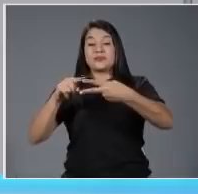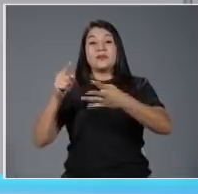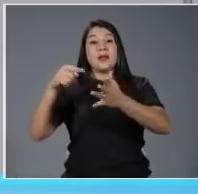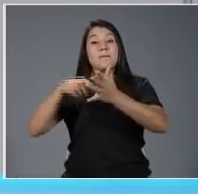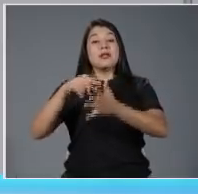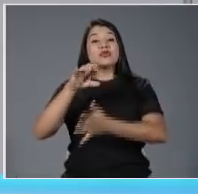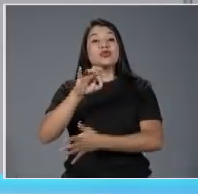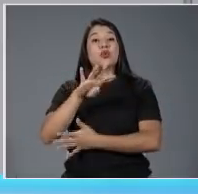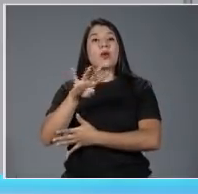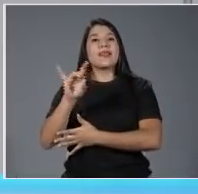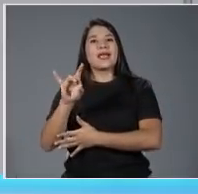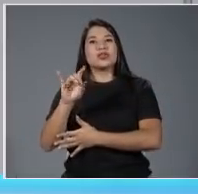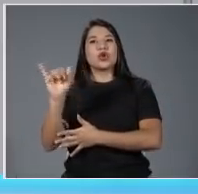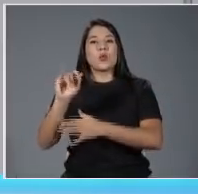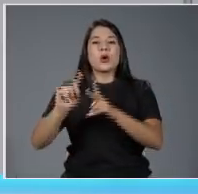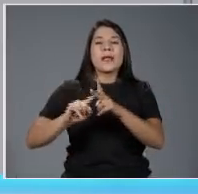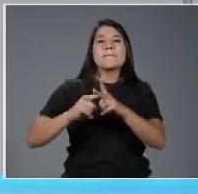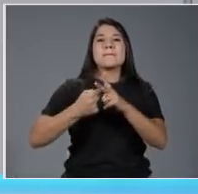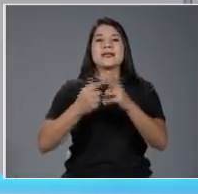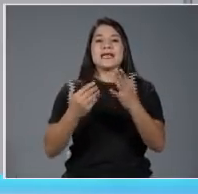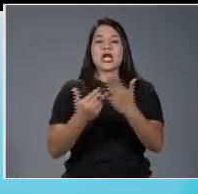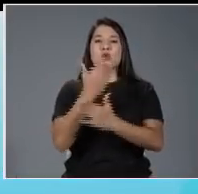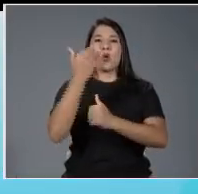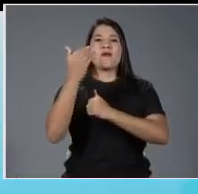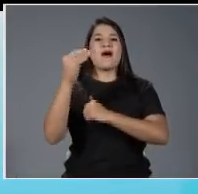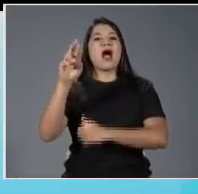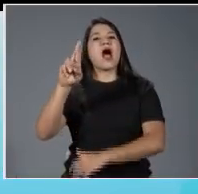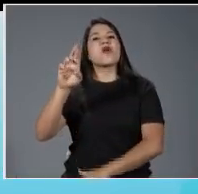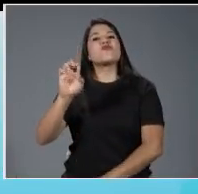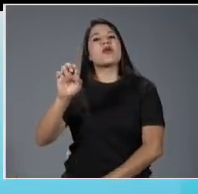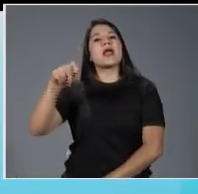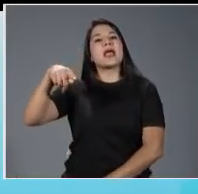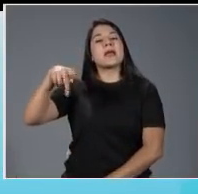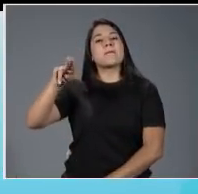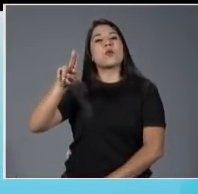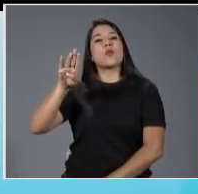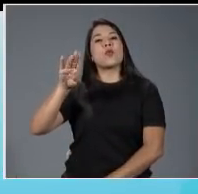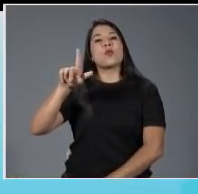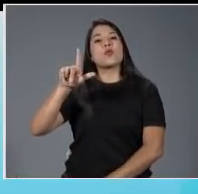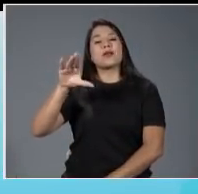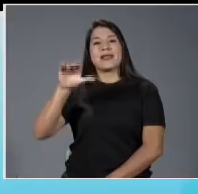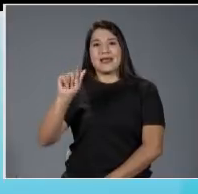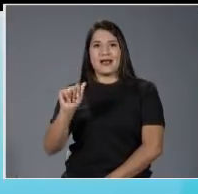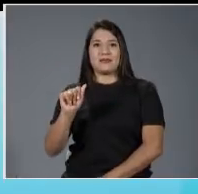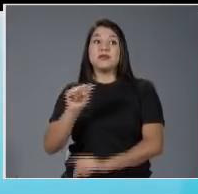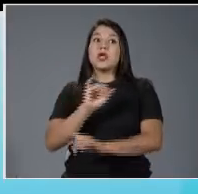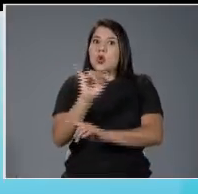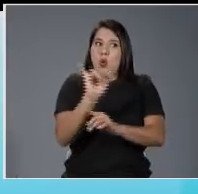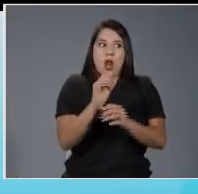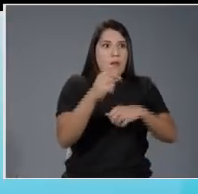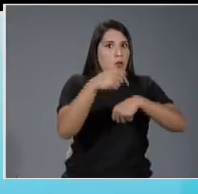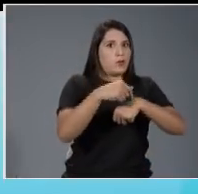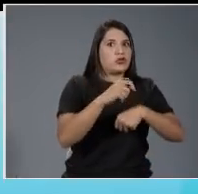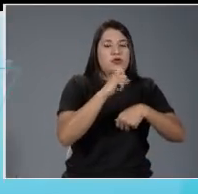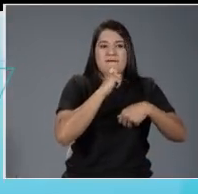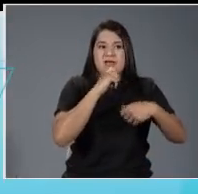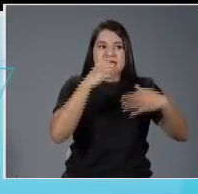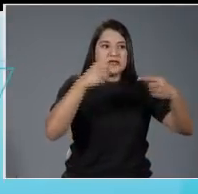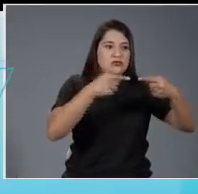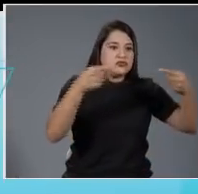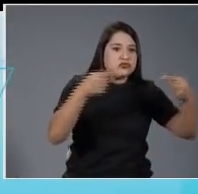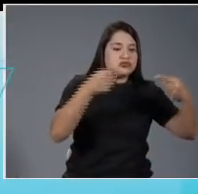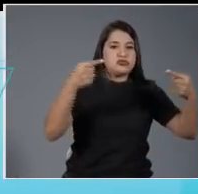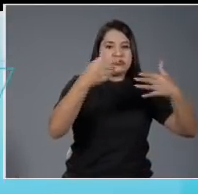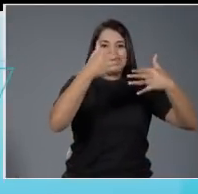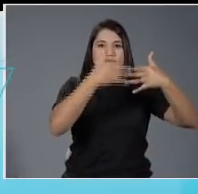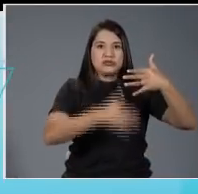nuevo periodo democrático, aunque hubo sangre, hubo confrontación, hubo persecuciones descaradas en lo que fue